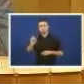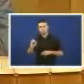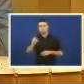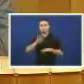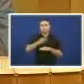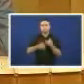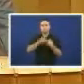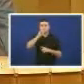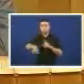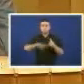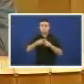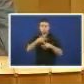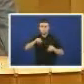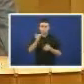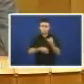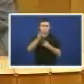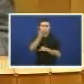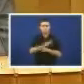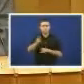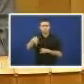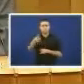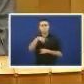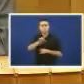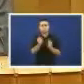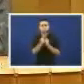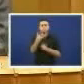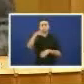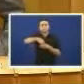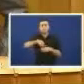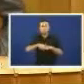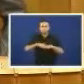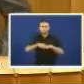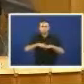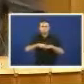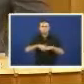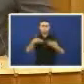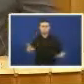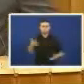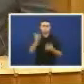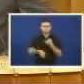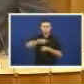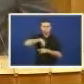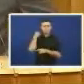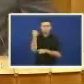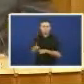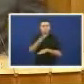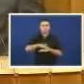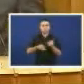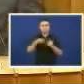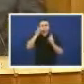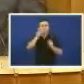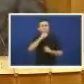2009 que sexan 121 as que compoñen a rede a nosa aposta pola educación infantil e o sistema galego de